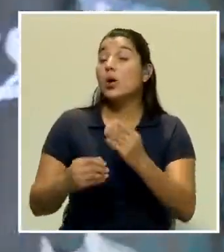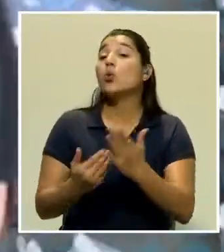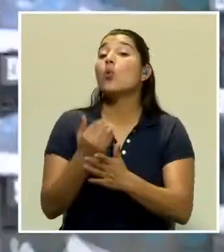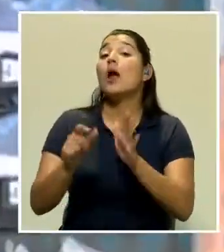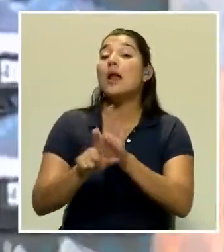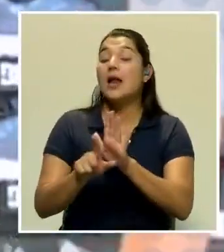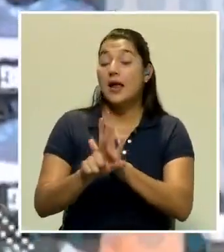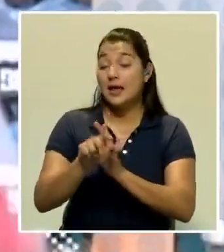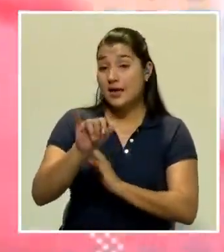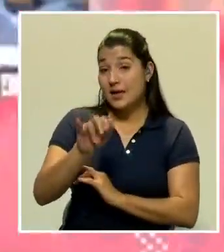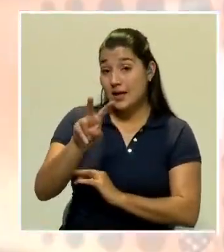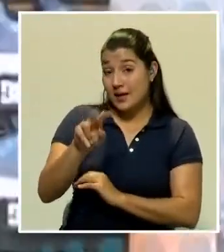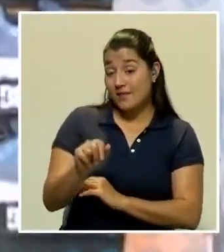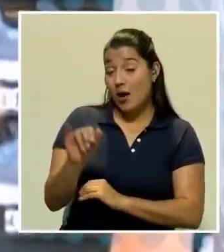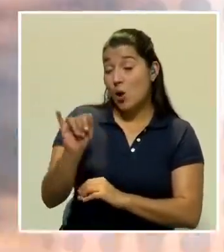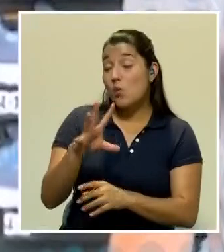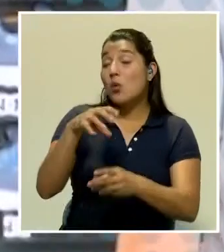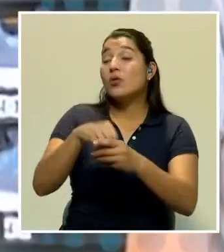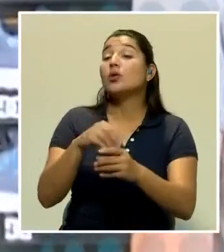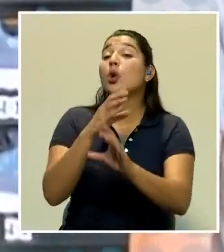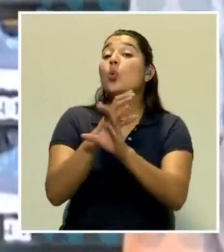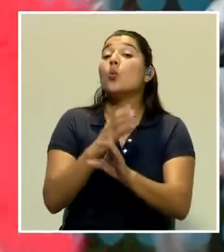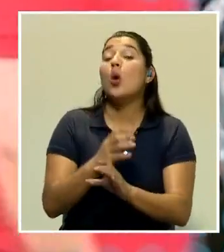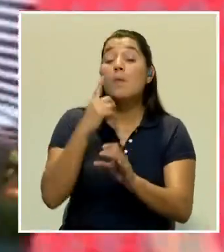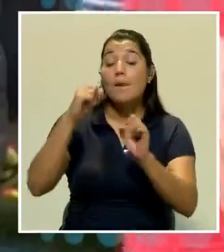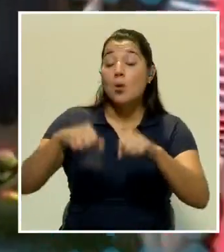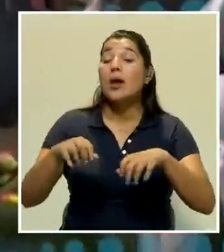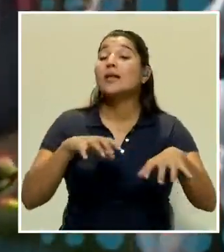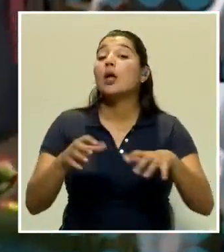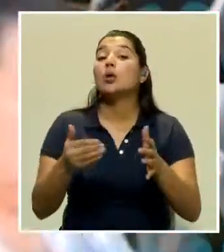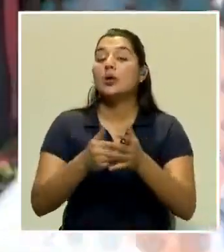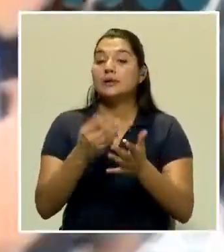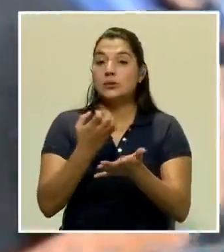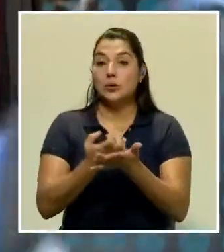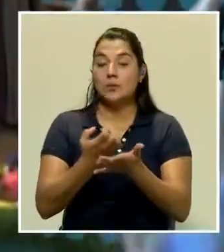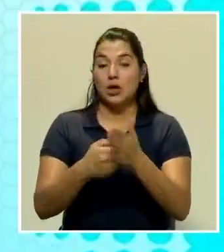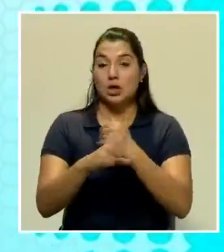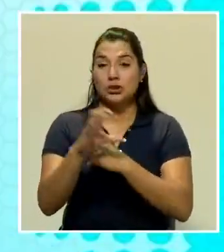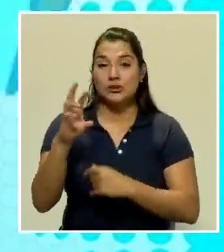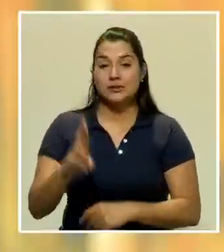agregado como parte de las medidas para reactivar la economía en el país.